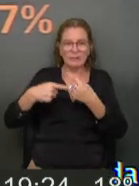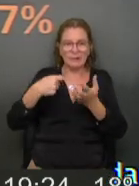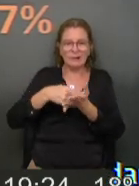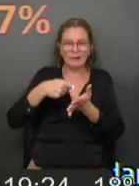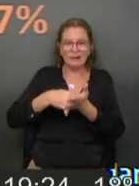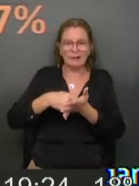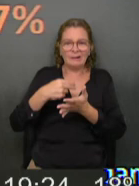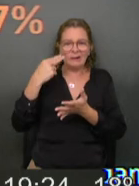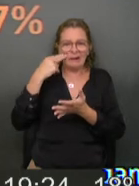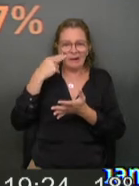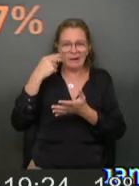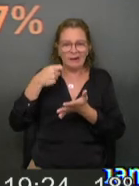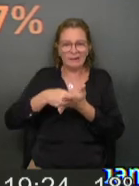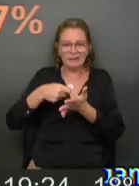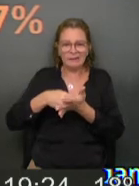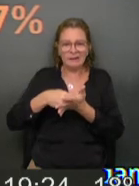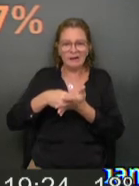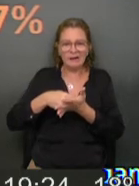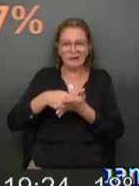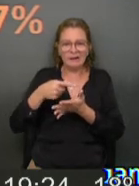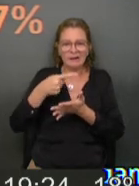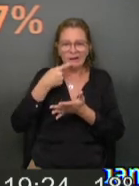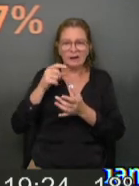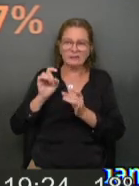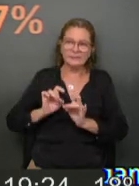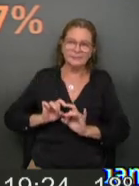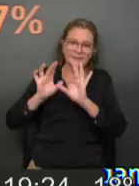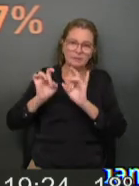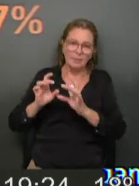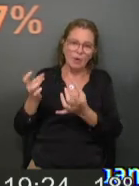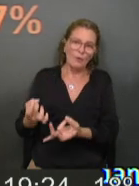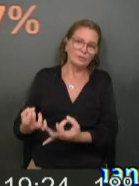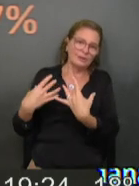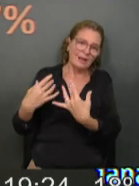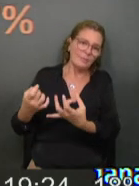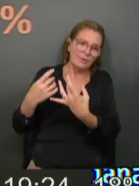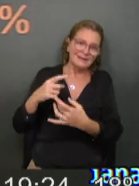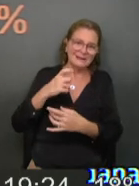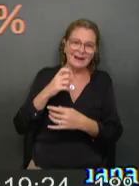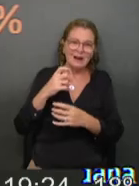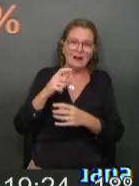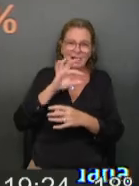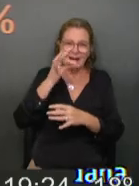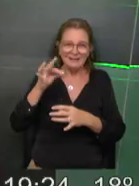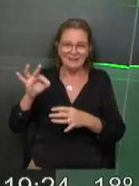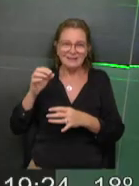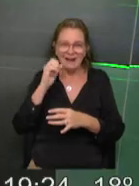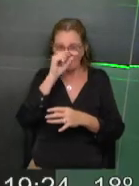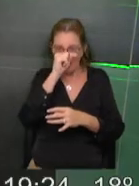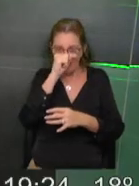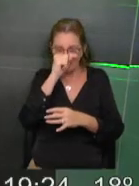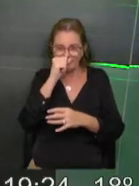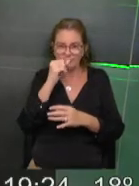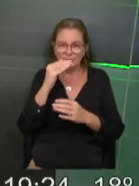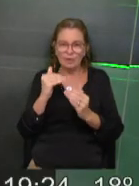son afectados por el tipo de cambio, porque son productos que o exportamos o importamos, y esa es la línea naranja, fíjate que en realidad eso crece a menos